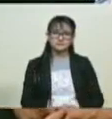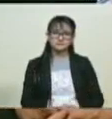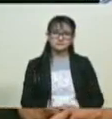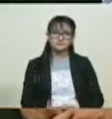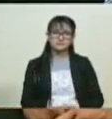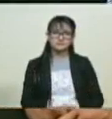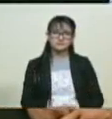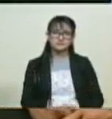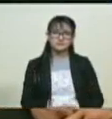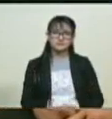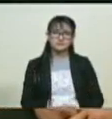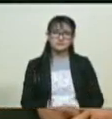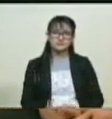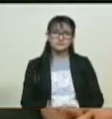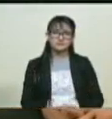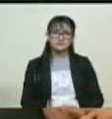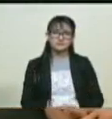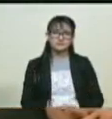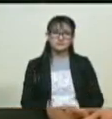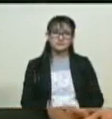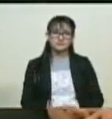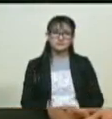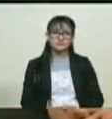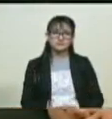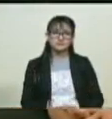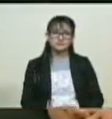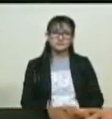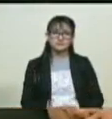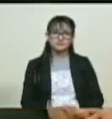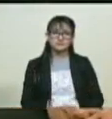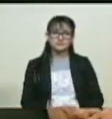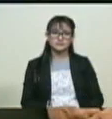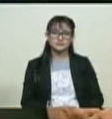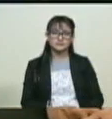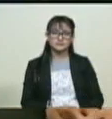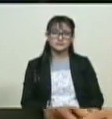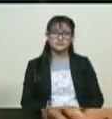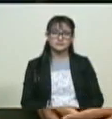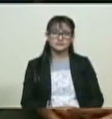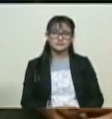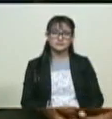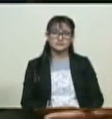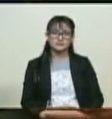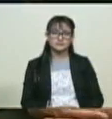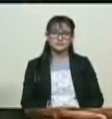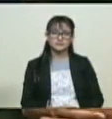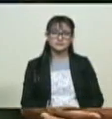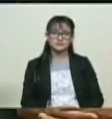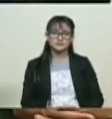compartido más allá d